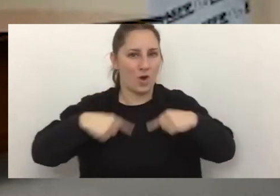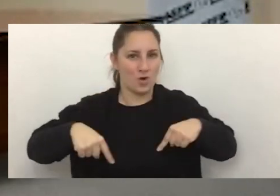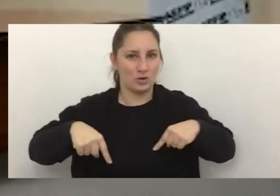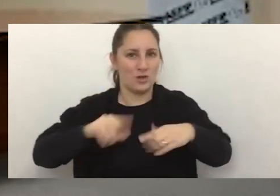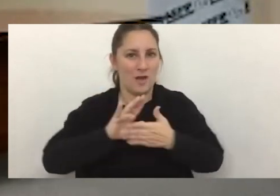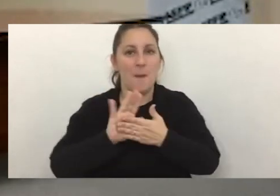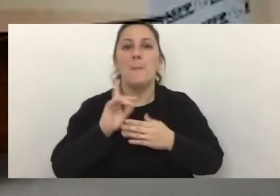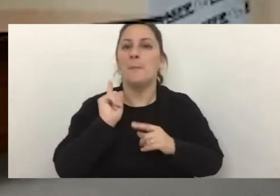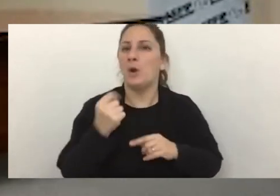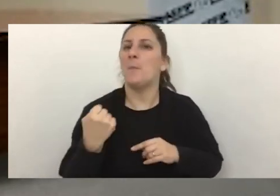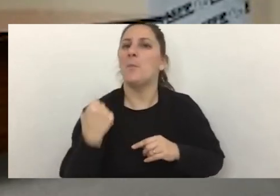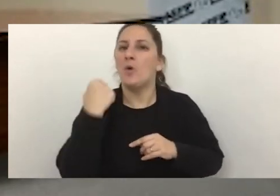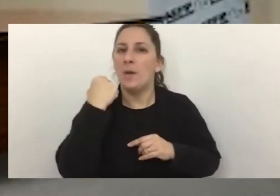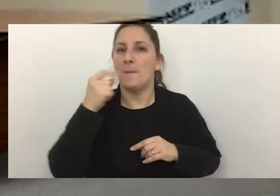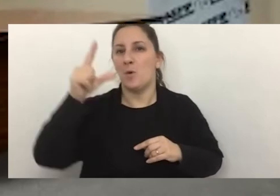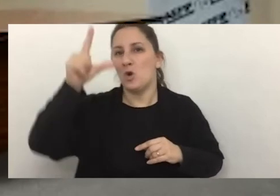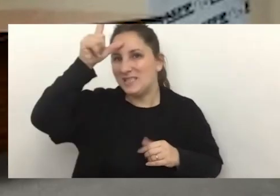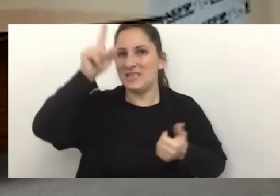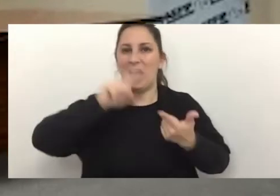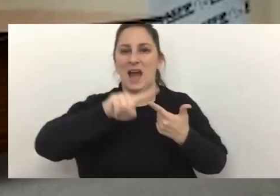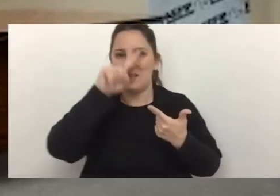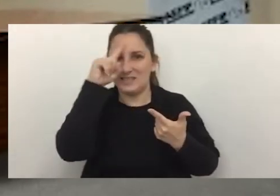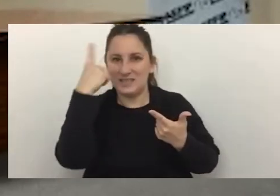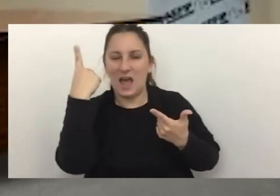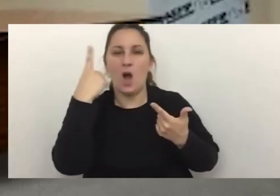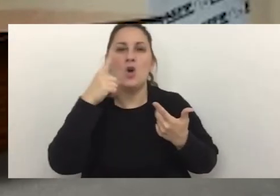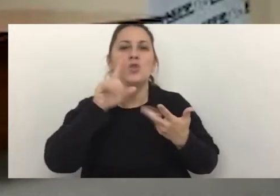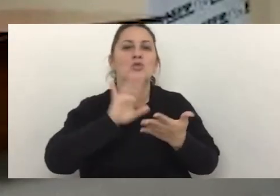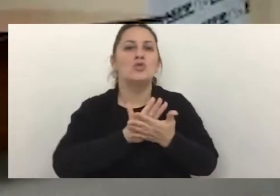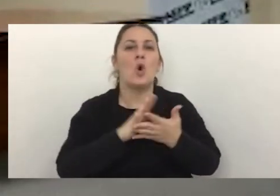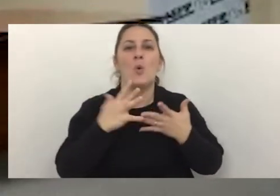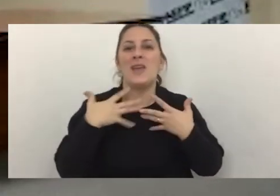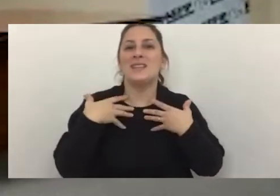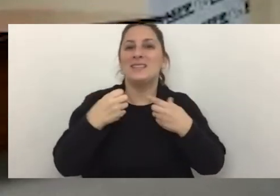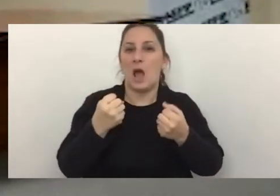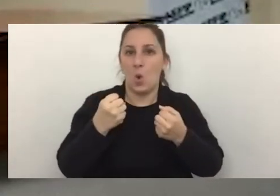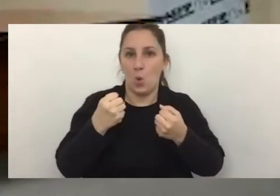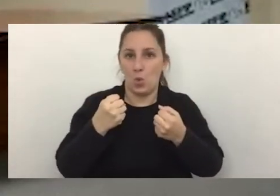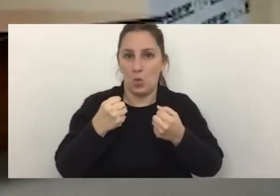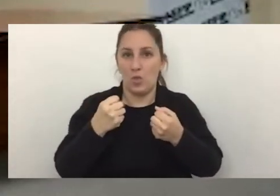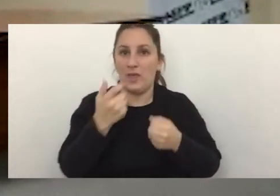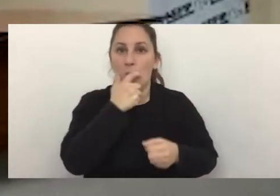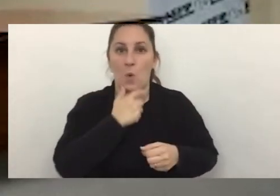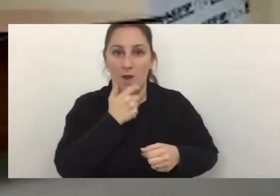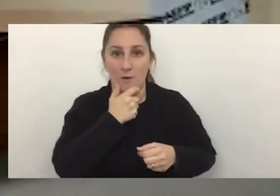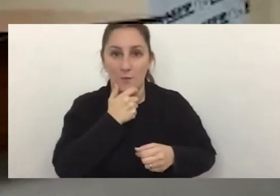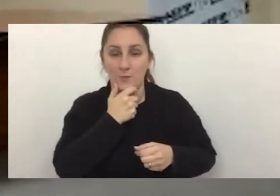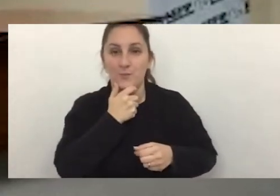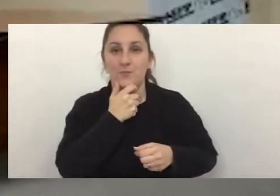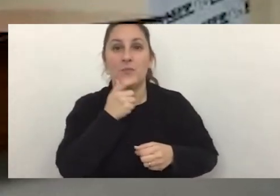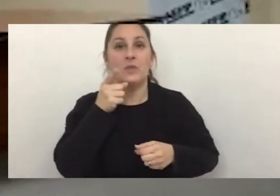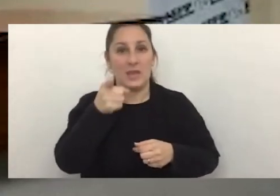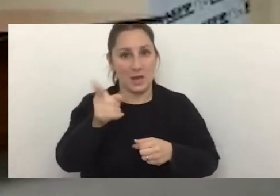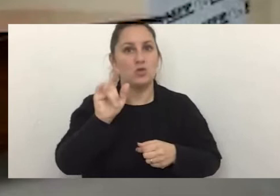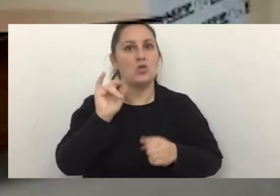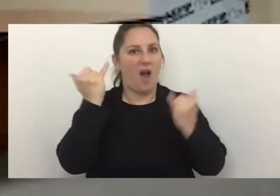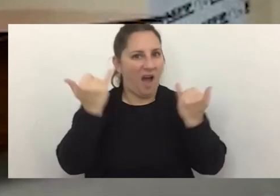de policía del Estado en materia de salubridad pública. Eso sí estaba vigente.